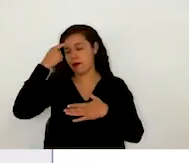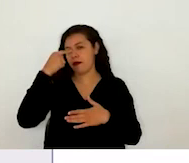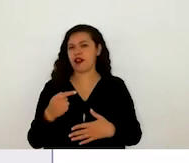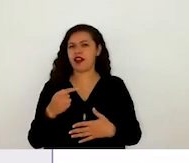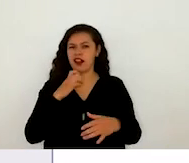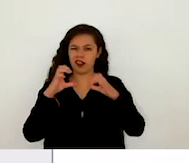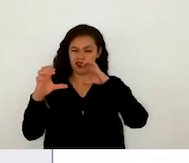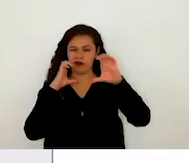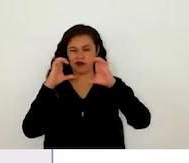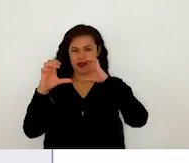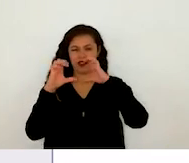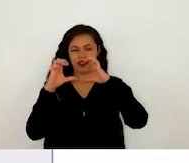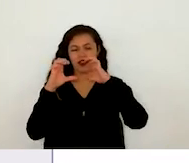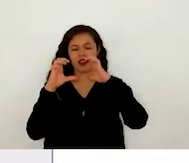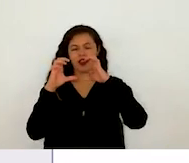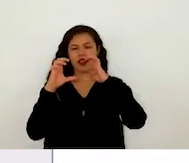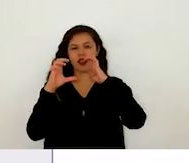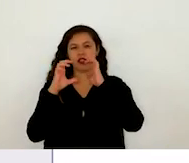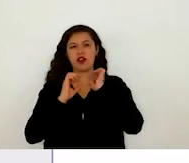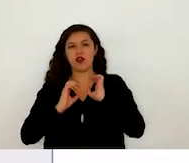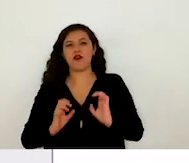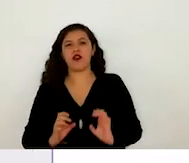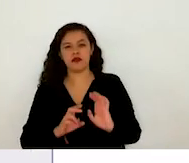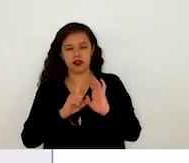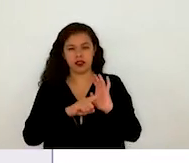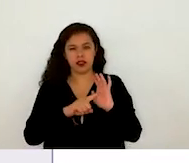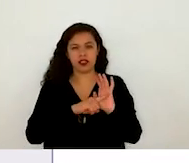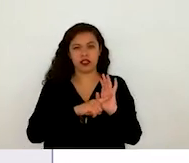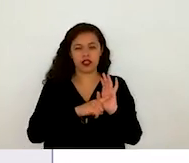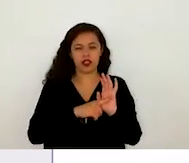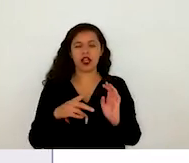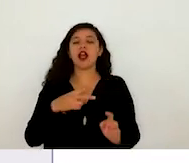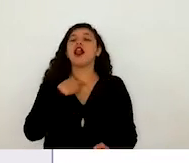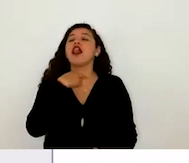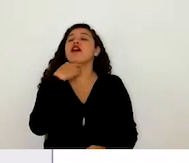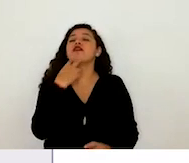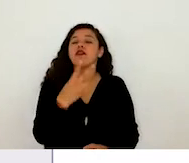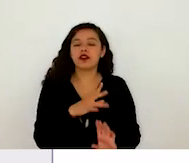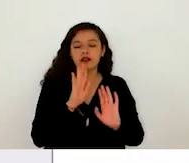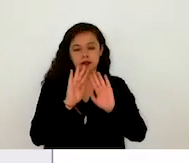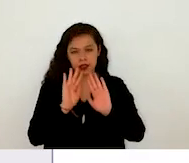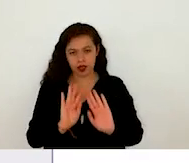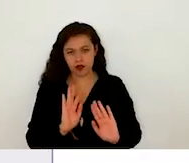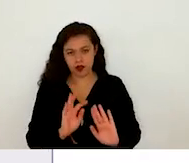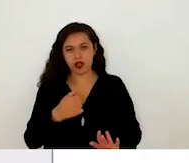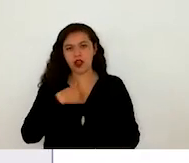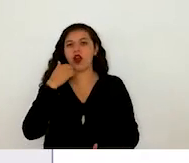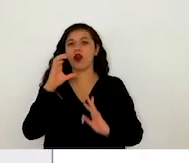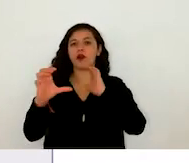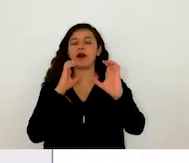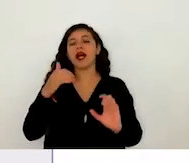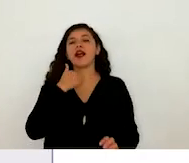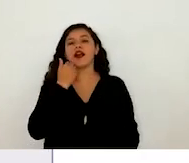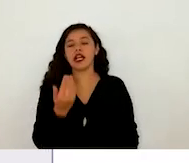comunicación éste no verbal negativa es el tono y volumen de la voz pausado firme de acuerdo a lo que quiere comunicar porque